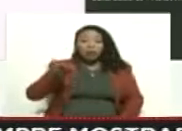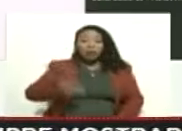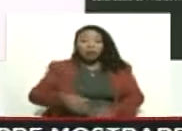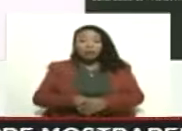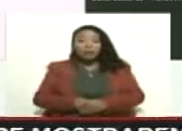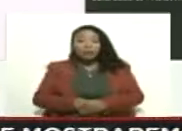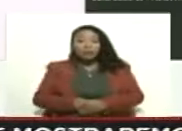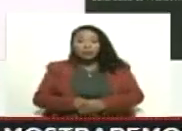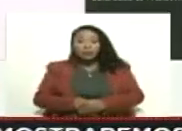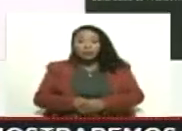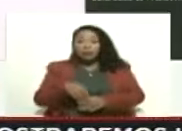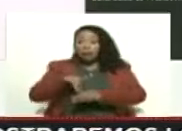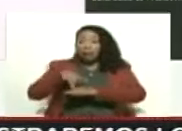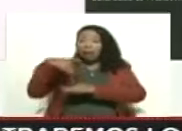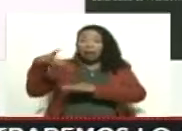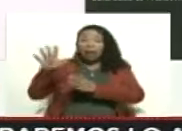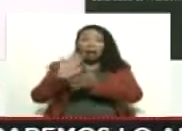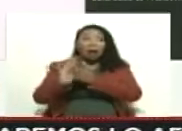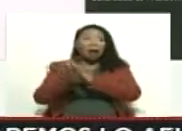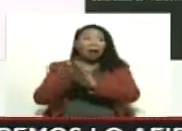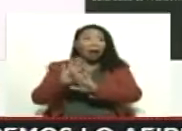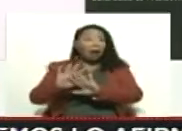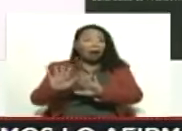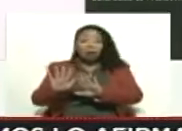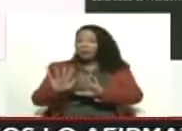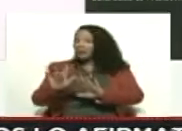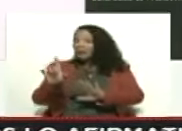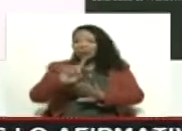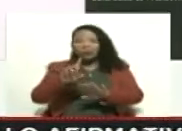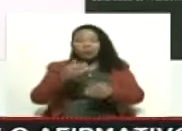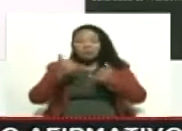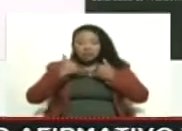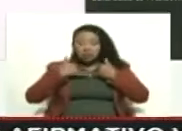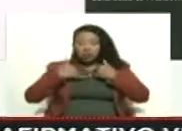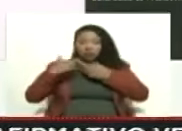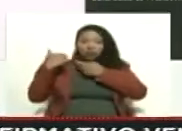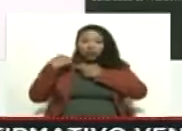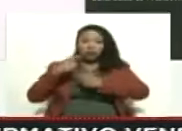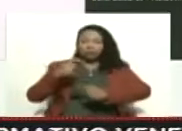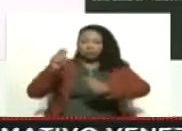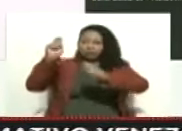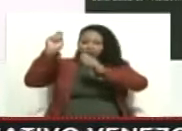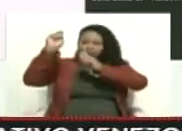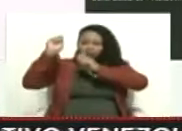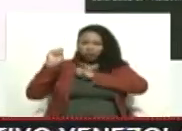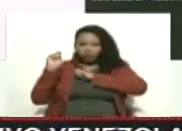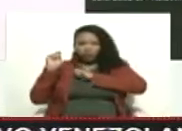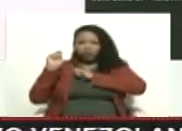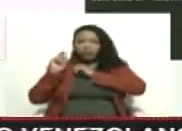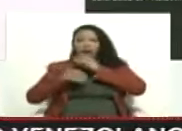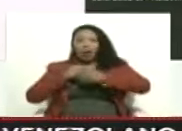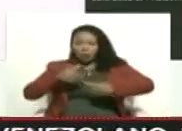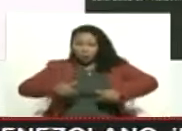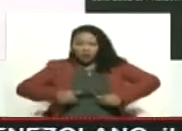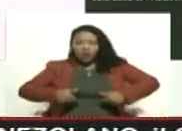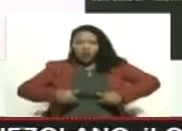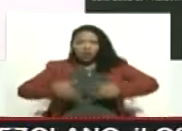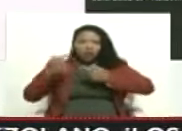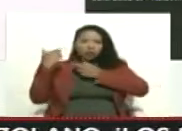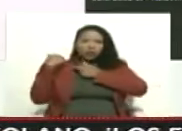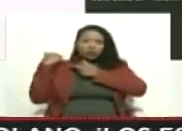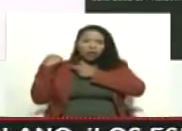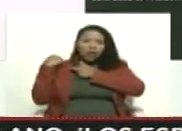dejemos que eso pase asumamos el protagonismo asumamos el protagonismo de